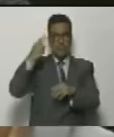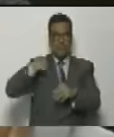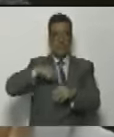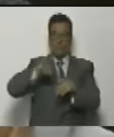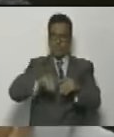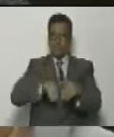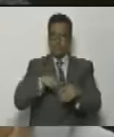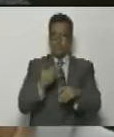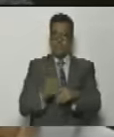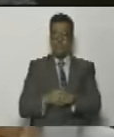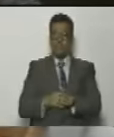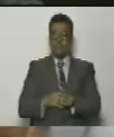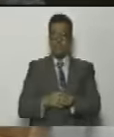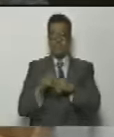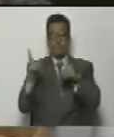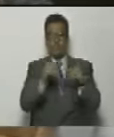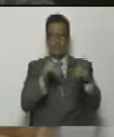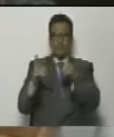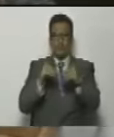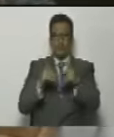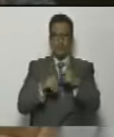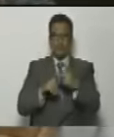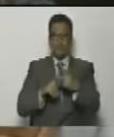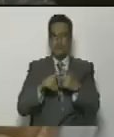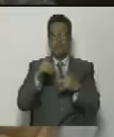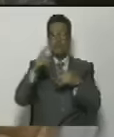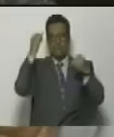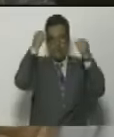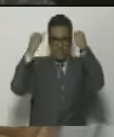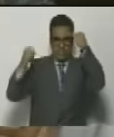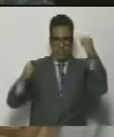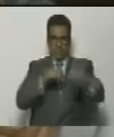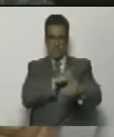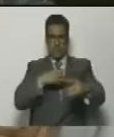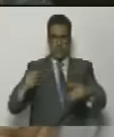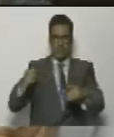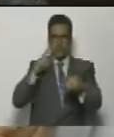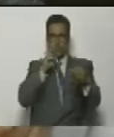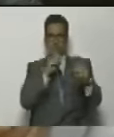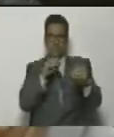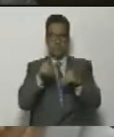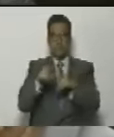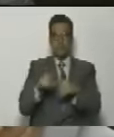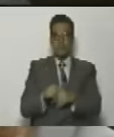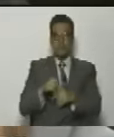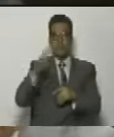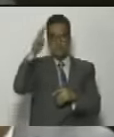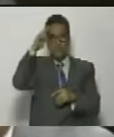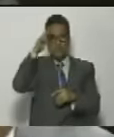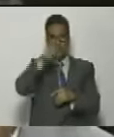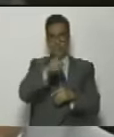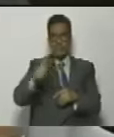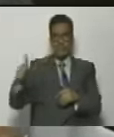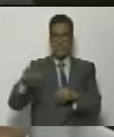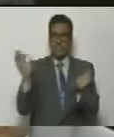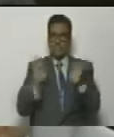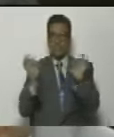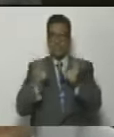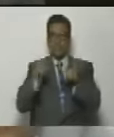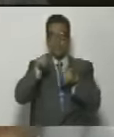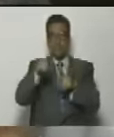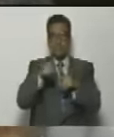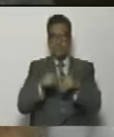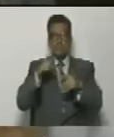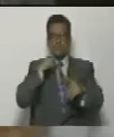la capacidad de discutir acerca de ideas, visiones, narrativas, pero donde respetemos, donde nadie